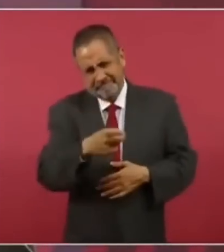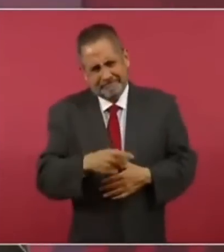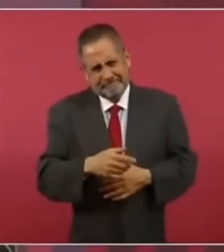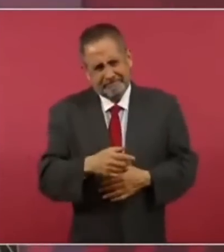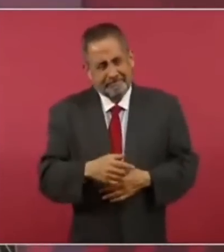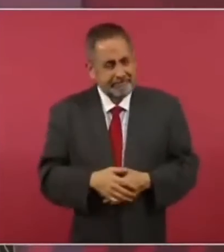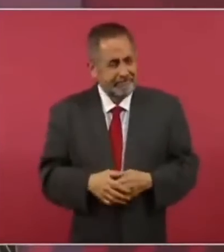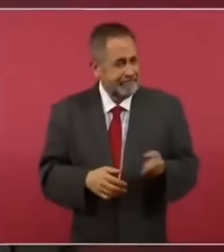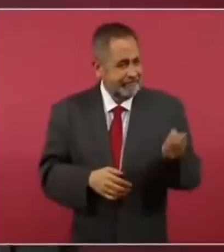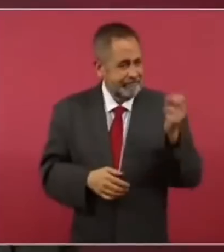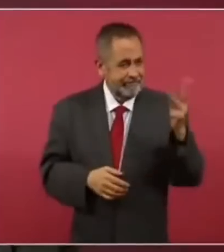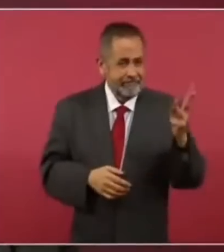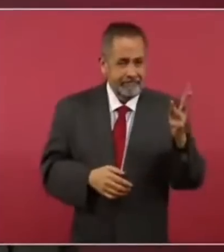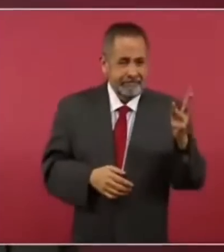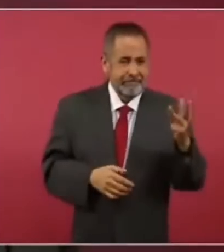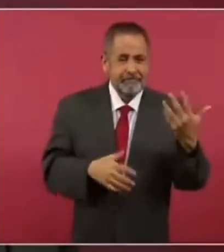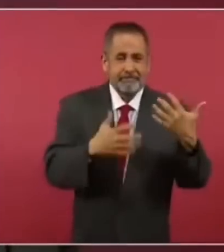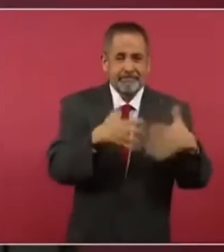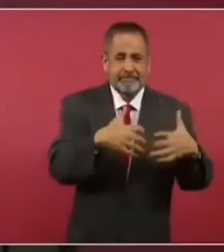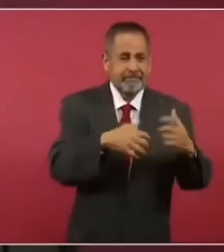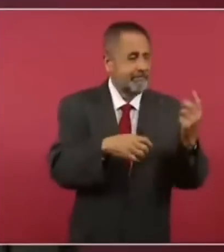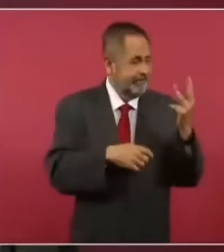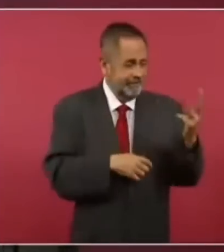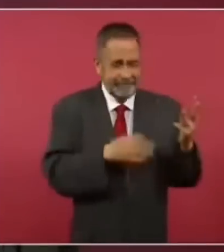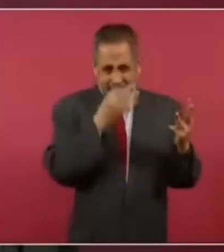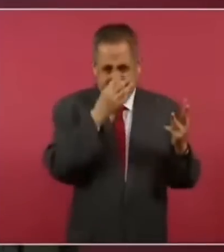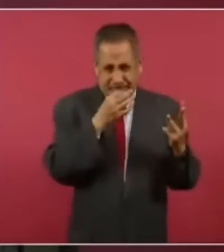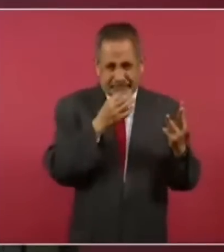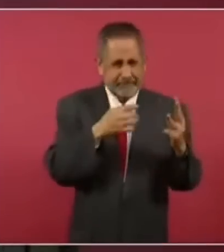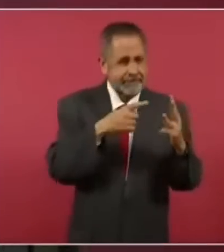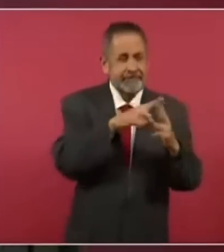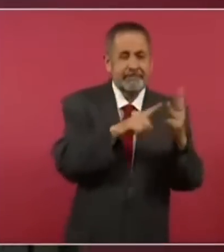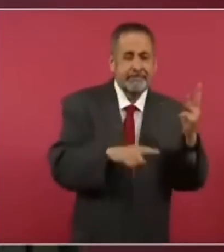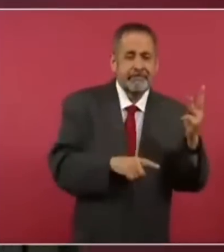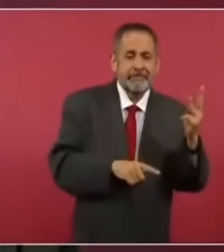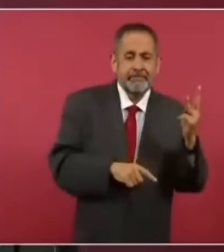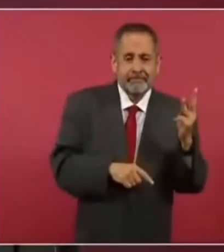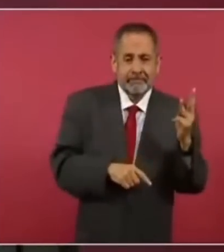que tres distribuidoras, ni siquiera